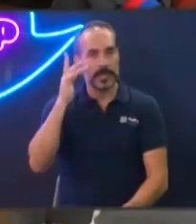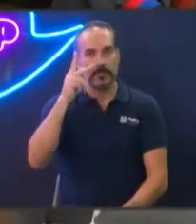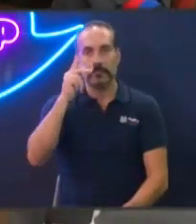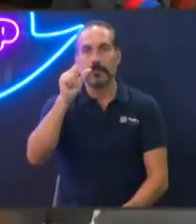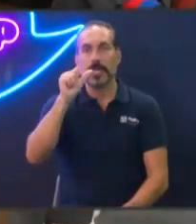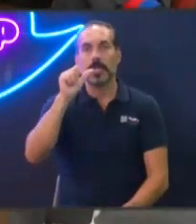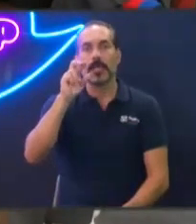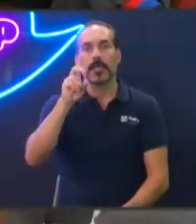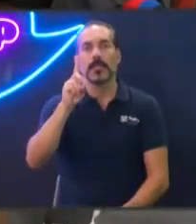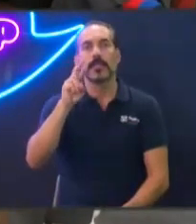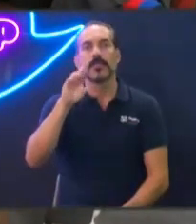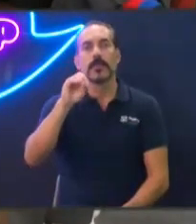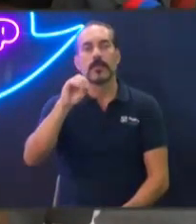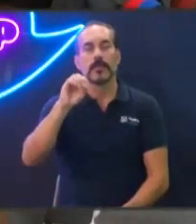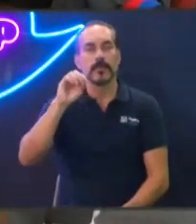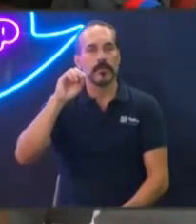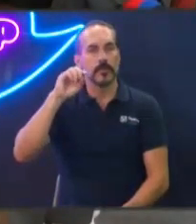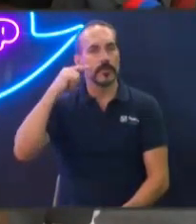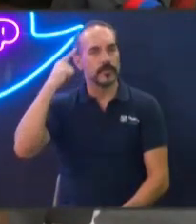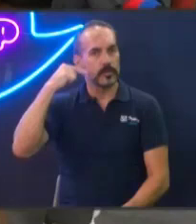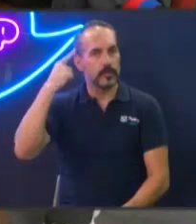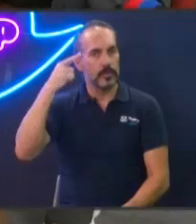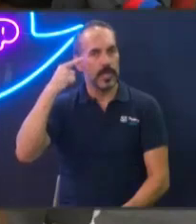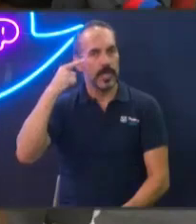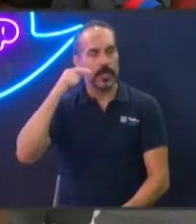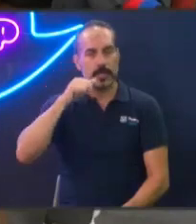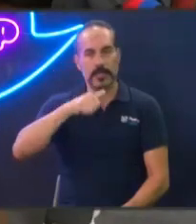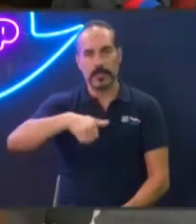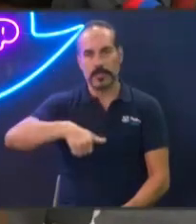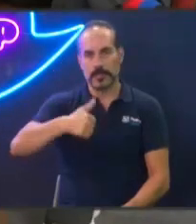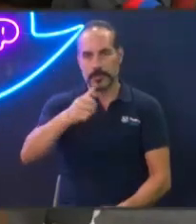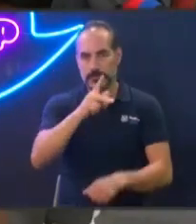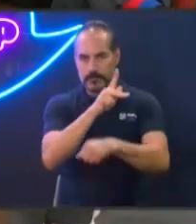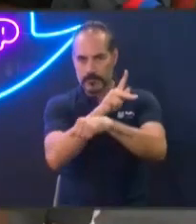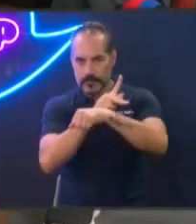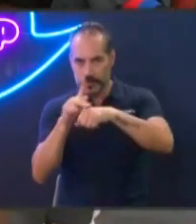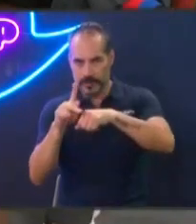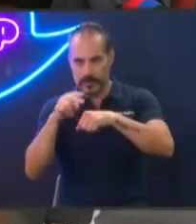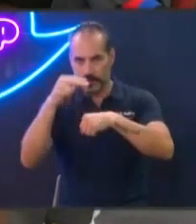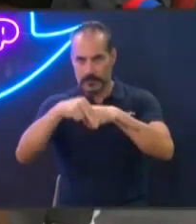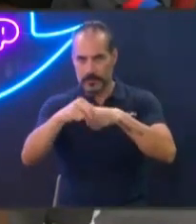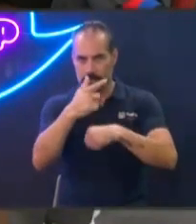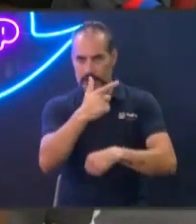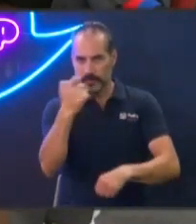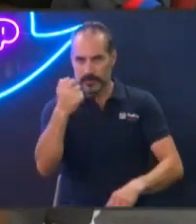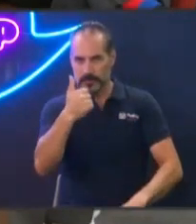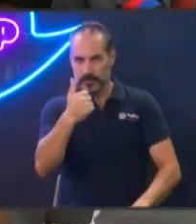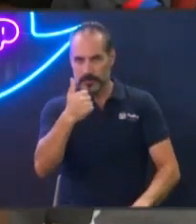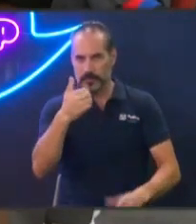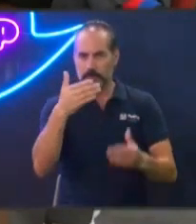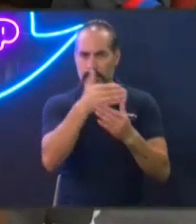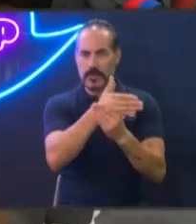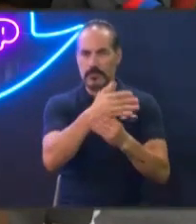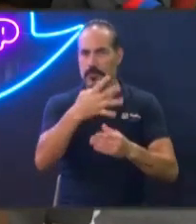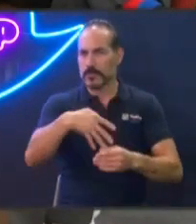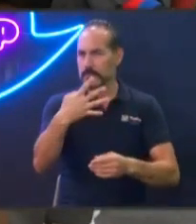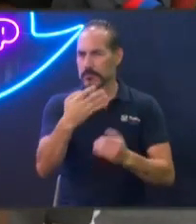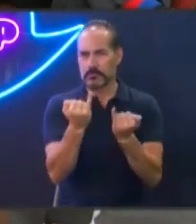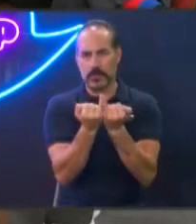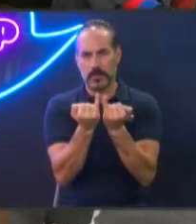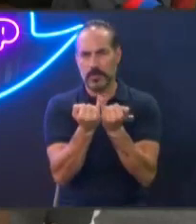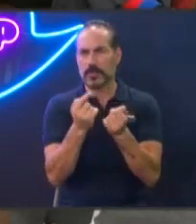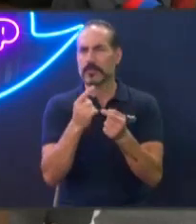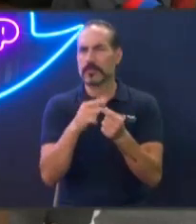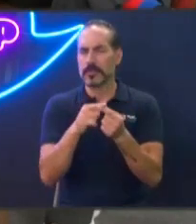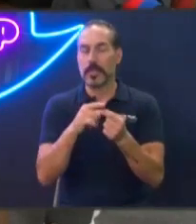Cholula estamos sobre la 12 poniente 706 también hay entrada por la 14 donde eh van a